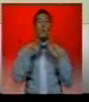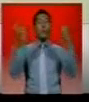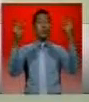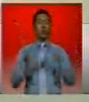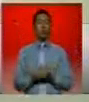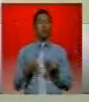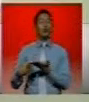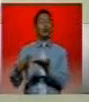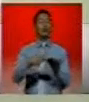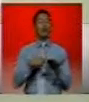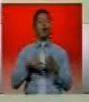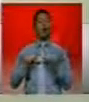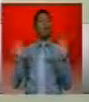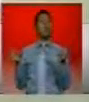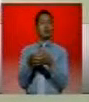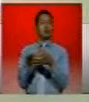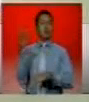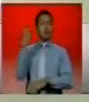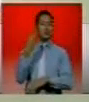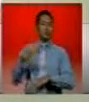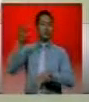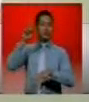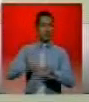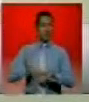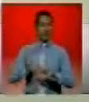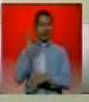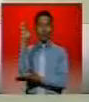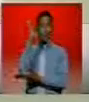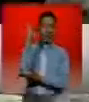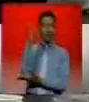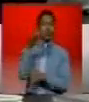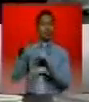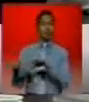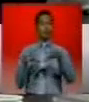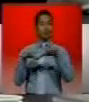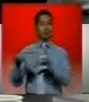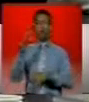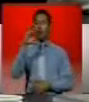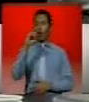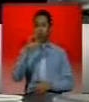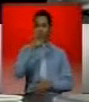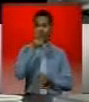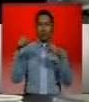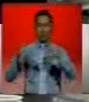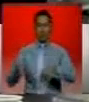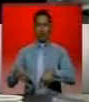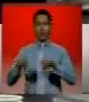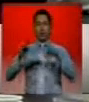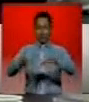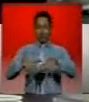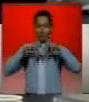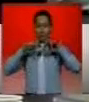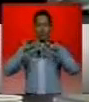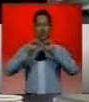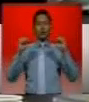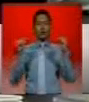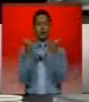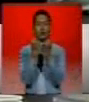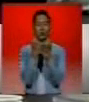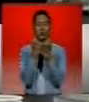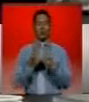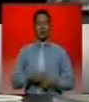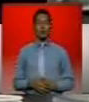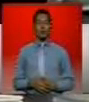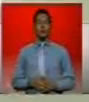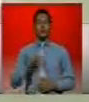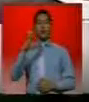del Comité Nacional de Operaciones de Emergencia COE, que se realiza aquí en el sistema de seguridad EQ911 y que se cumple